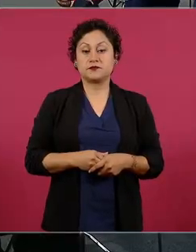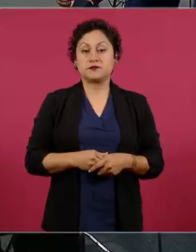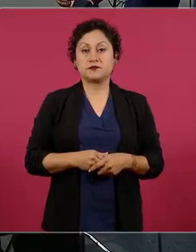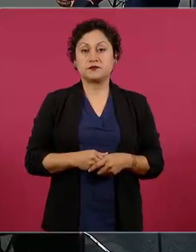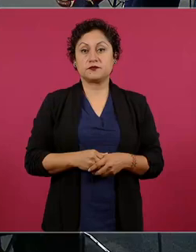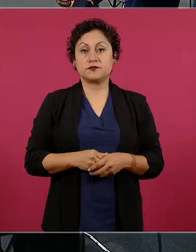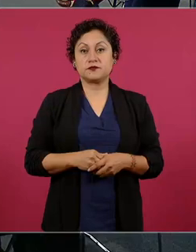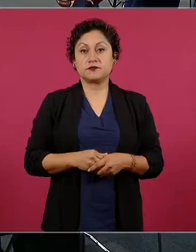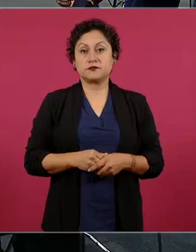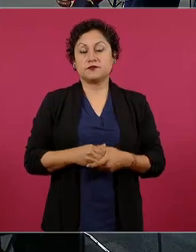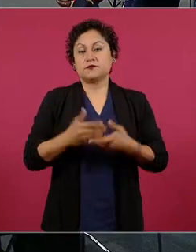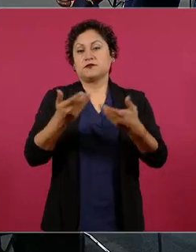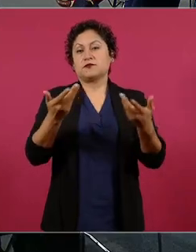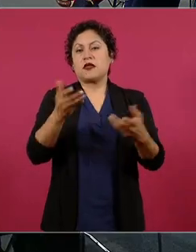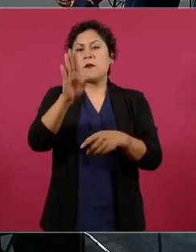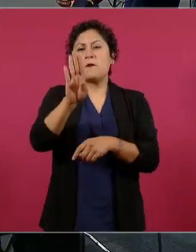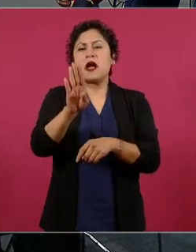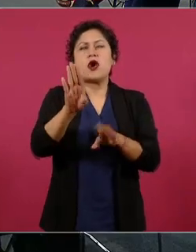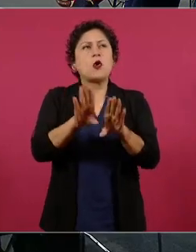el periodismo